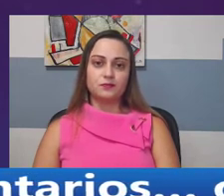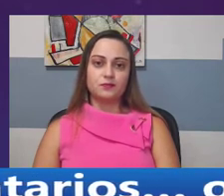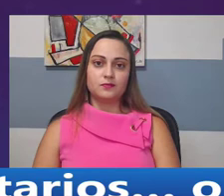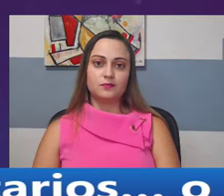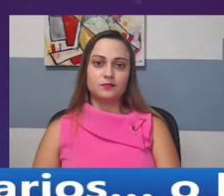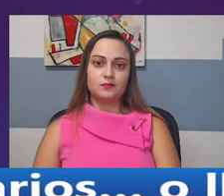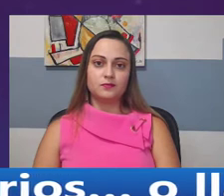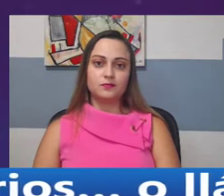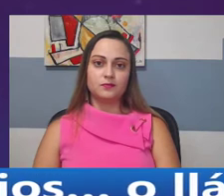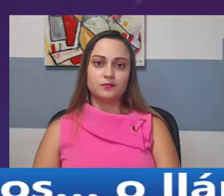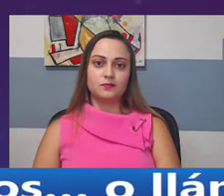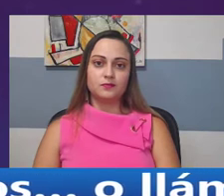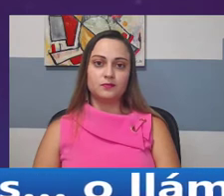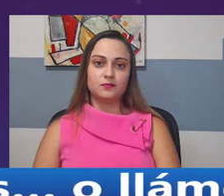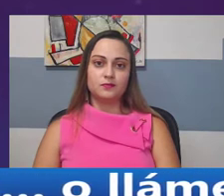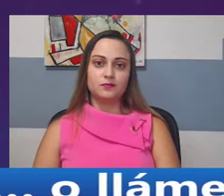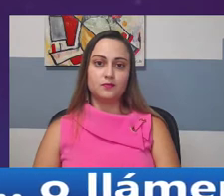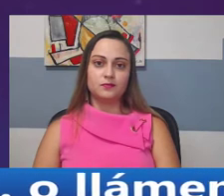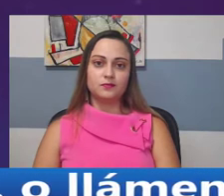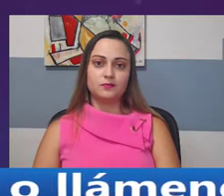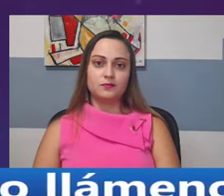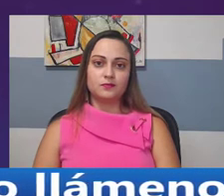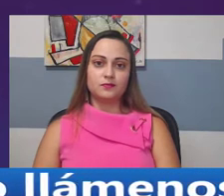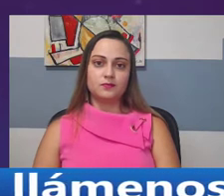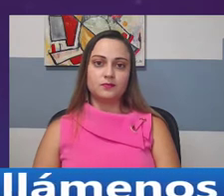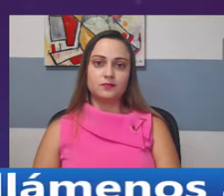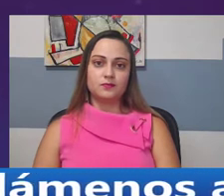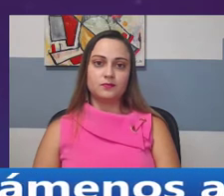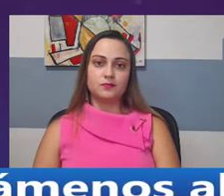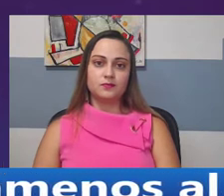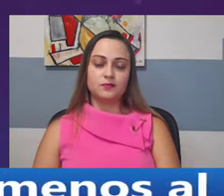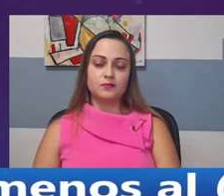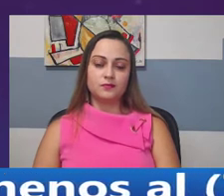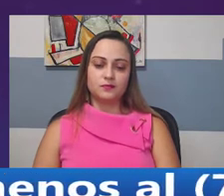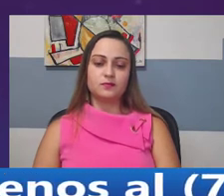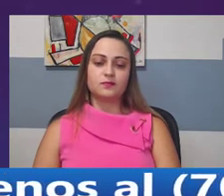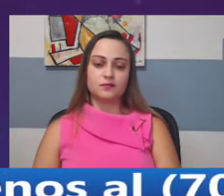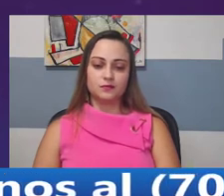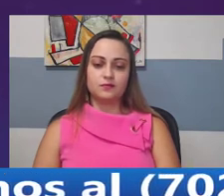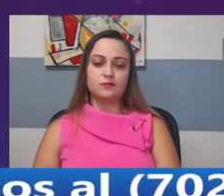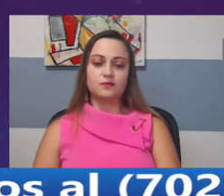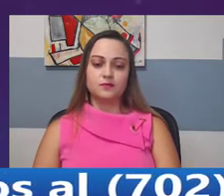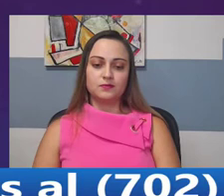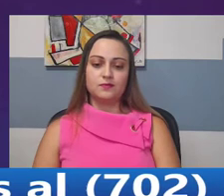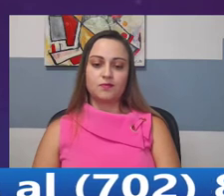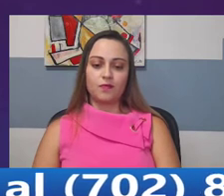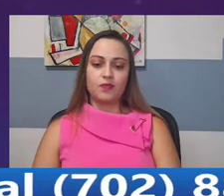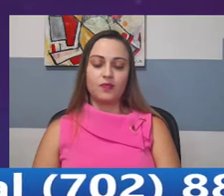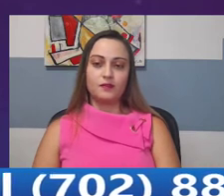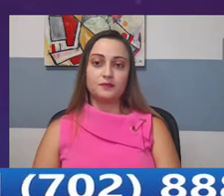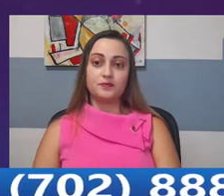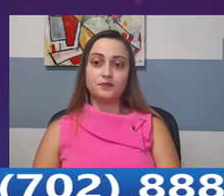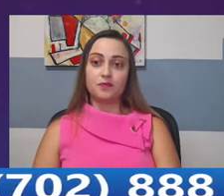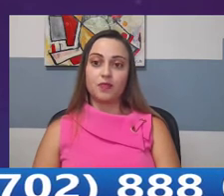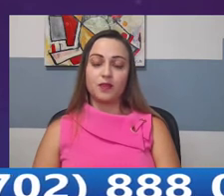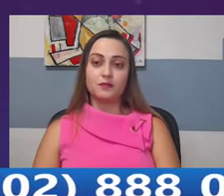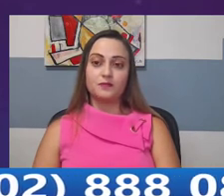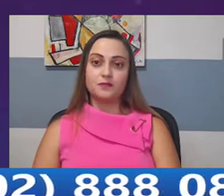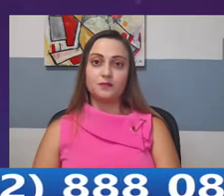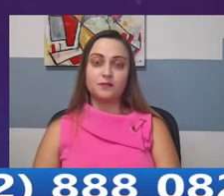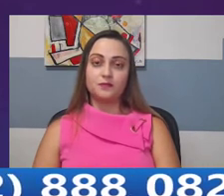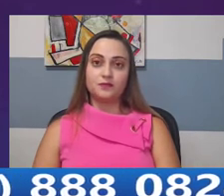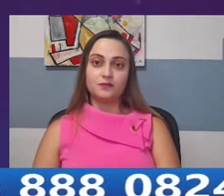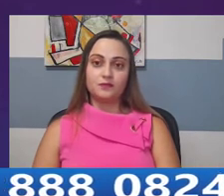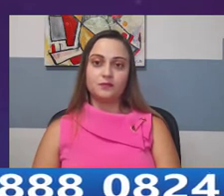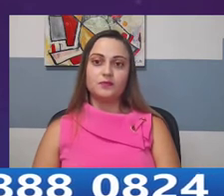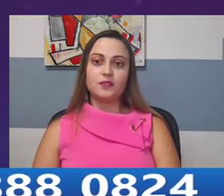¿Skill? ¿Cómo se dice? Hay que tener algunas... Habilidades. Habilidades. Hay que tener algunas habilidades para poder